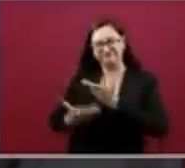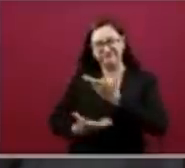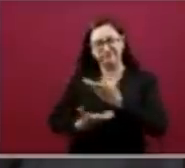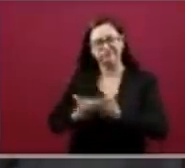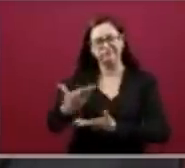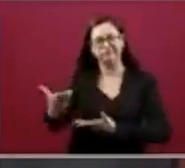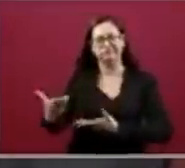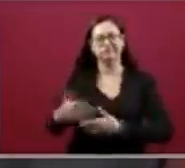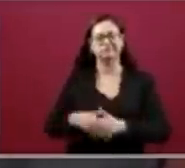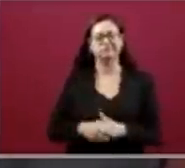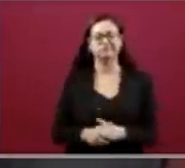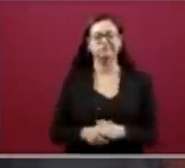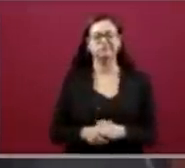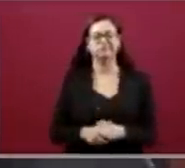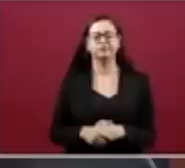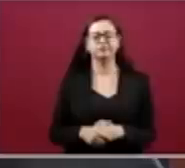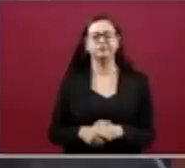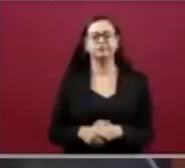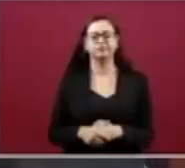tenerle